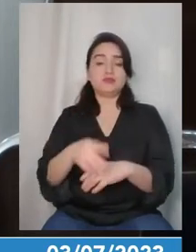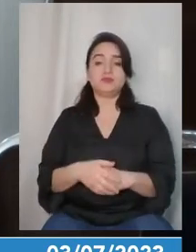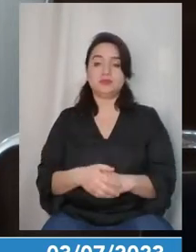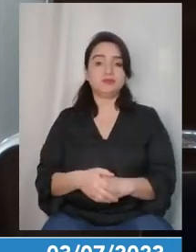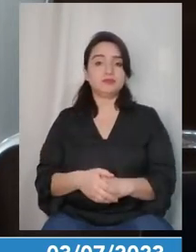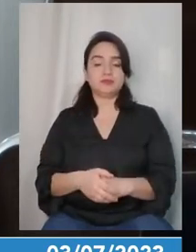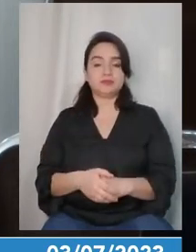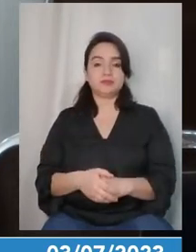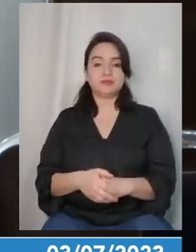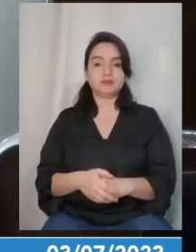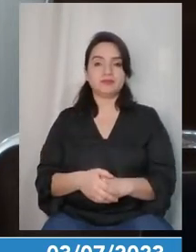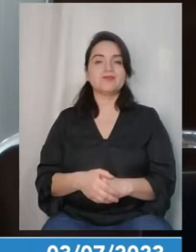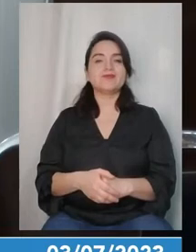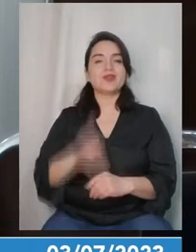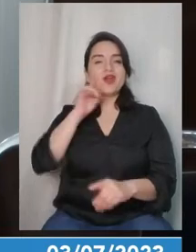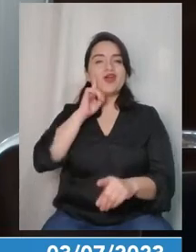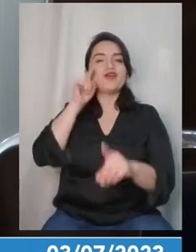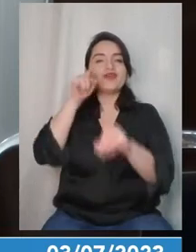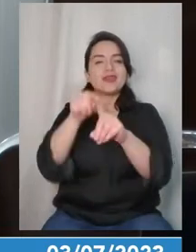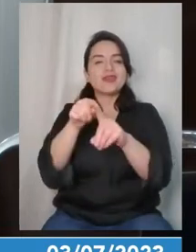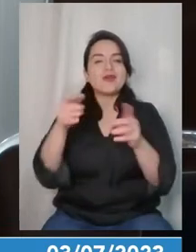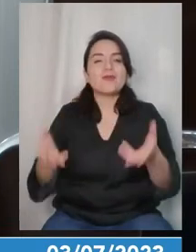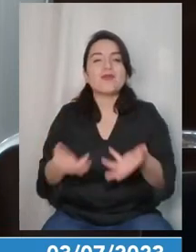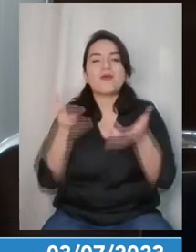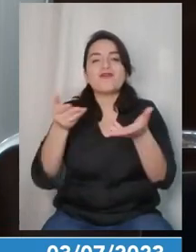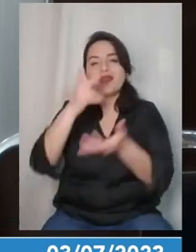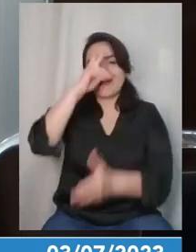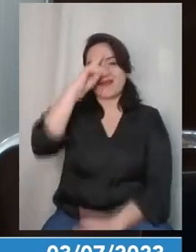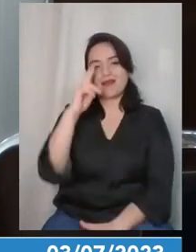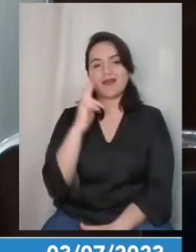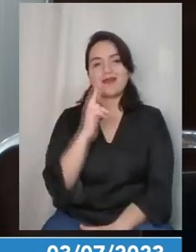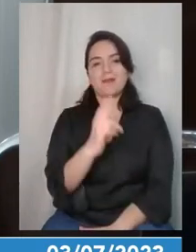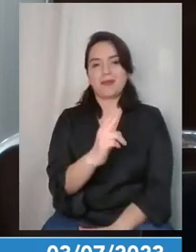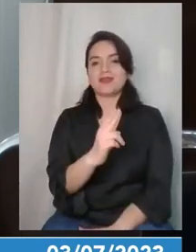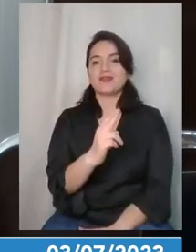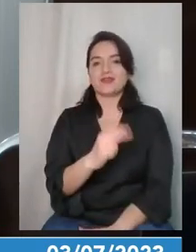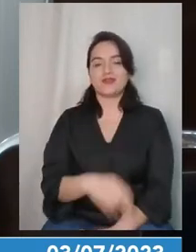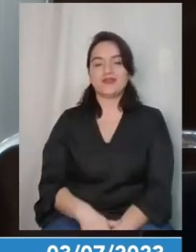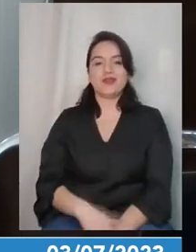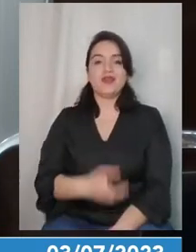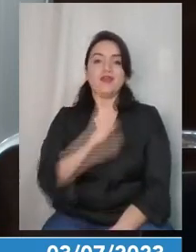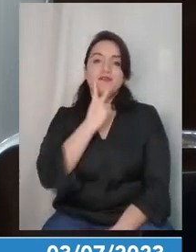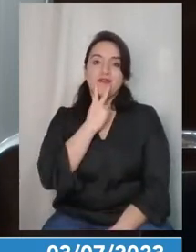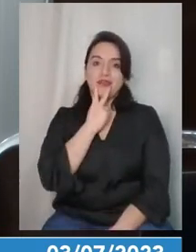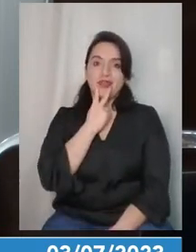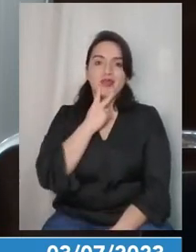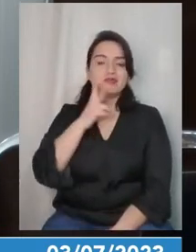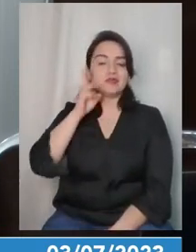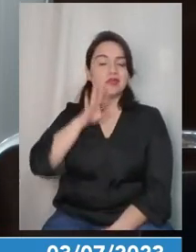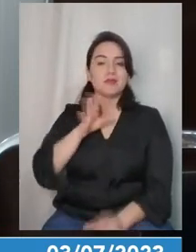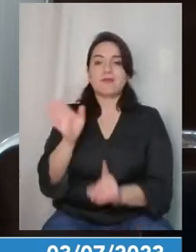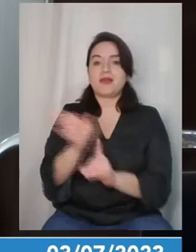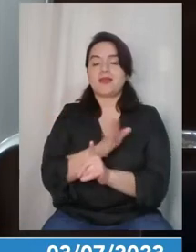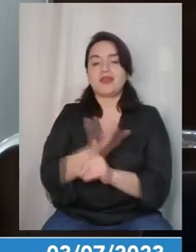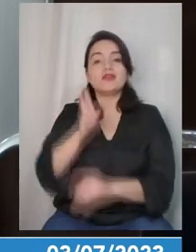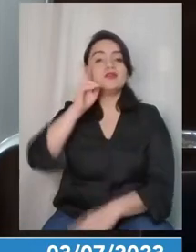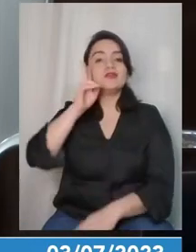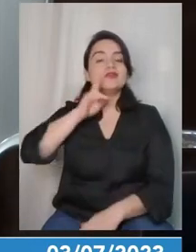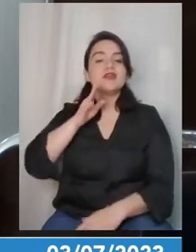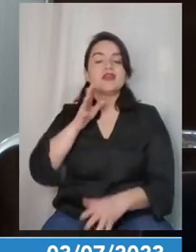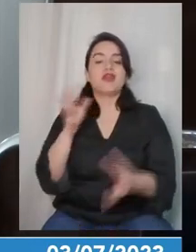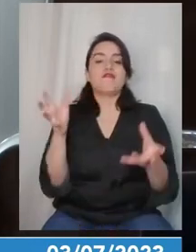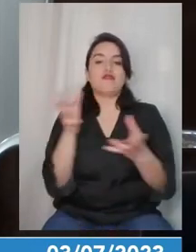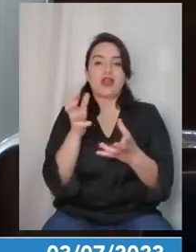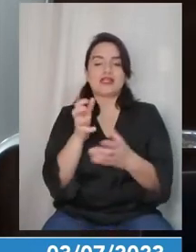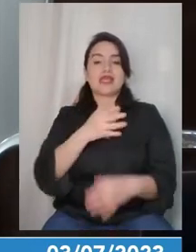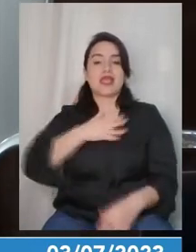promover el respeto por la vida sin maltrato, la vida sin violencia, que queremos tanto para nuestros ciudadanos como para